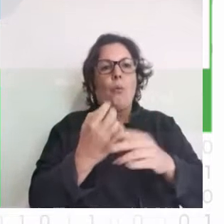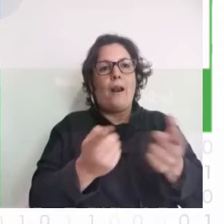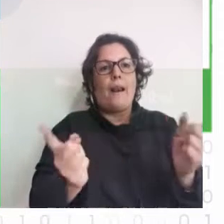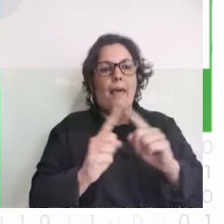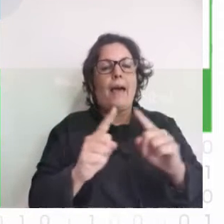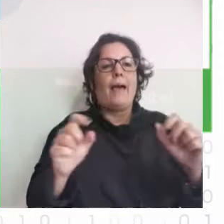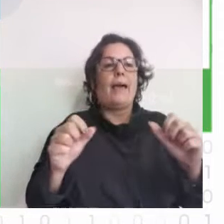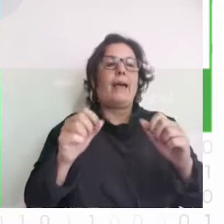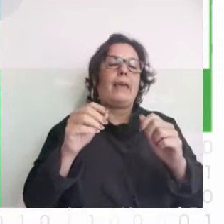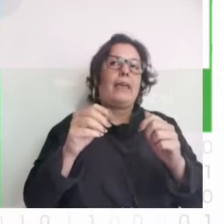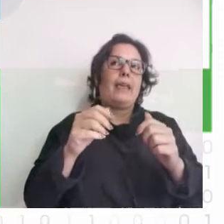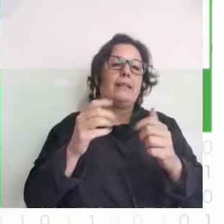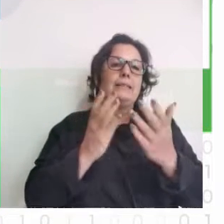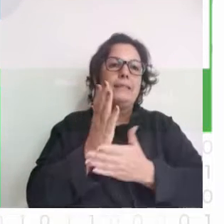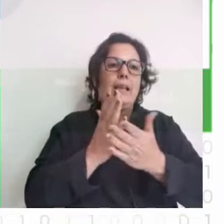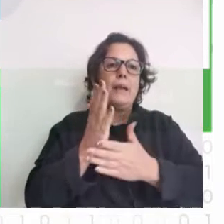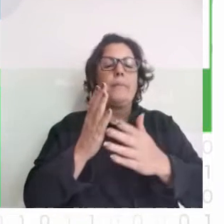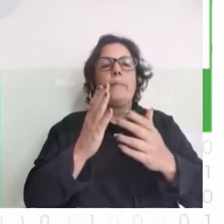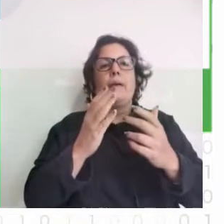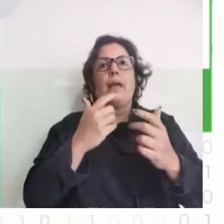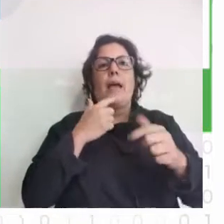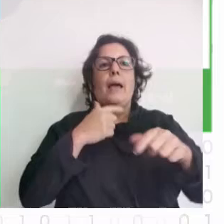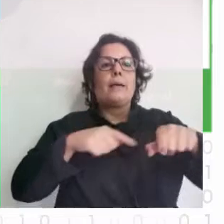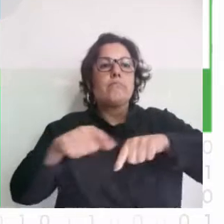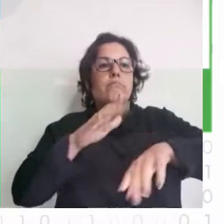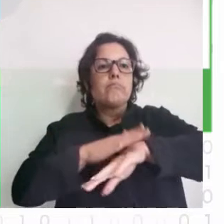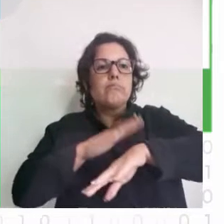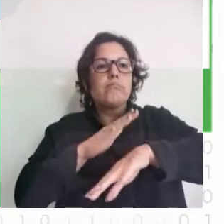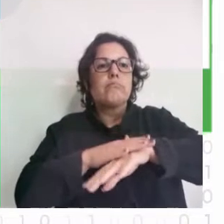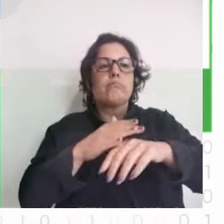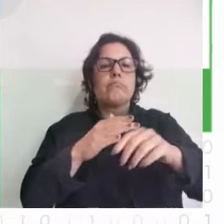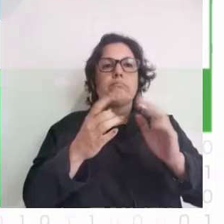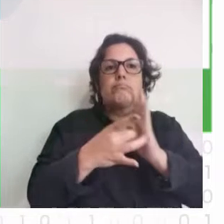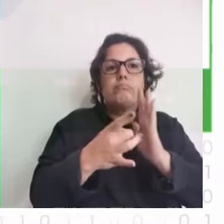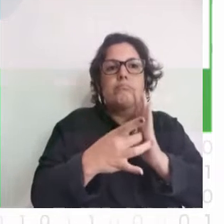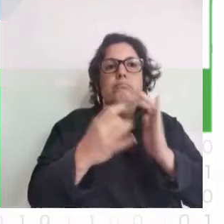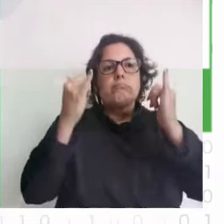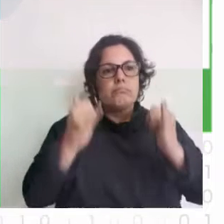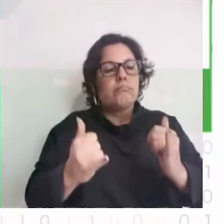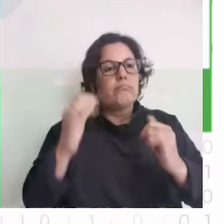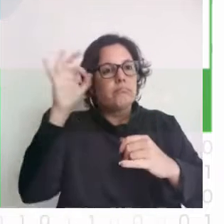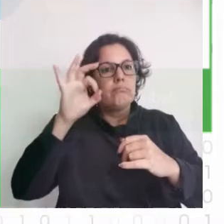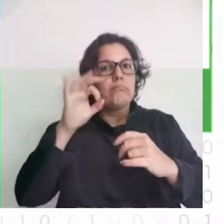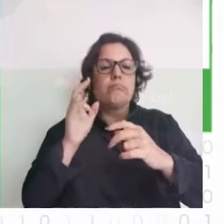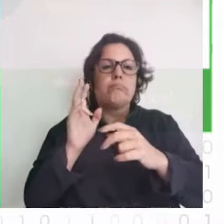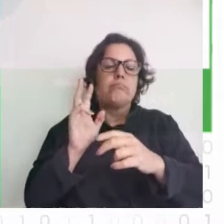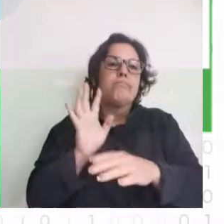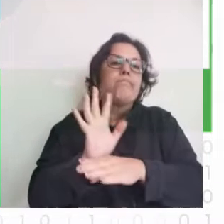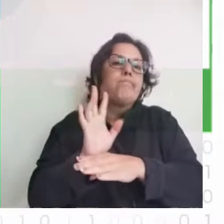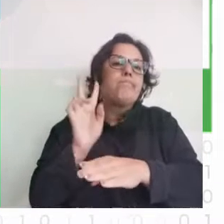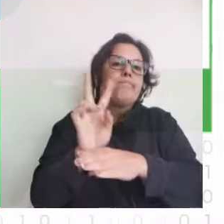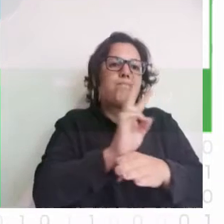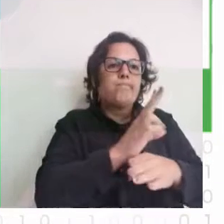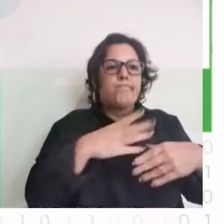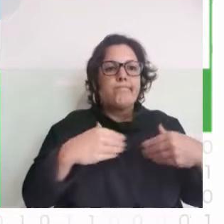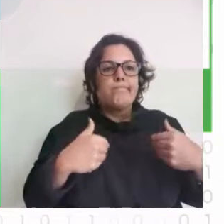que registran los Quality Manager, que es el proceso, digamos, de gestión de calidad que tiene CEIVAL en inglés, donde visitan las escuelas y